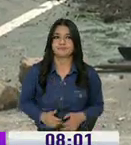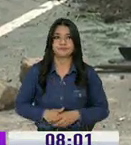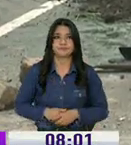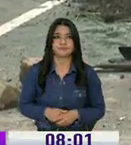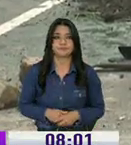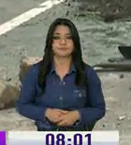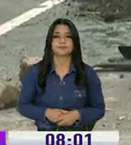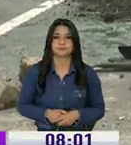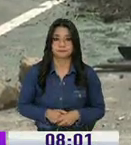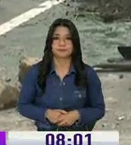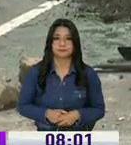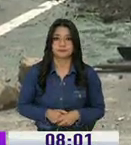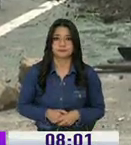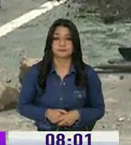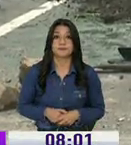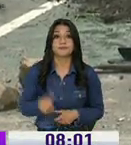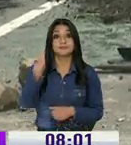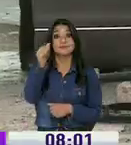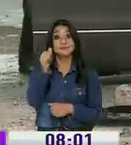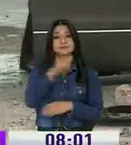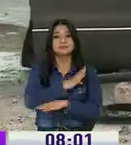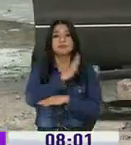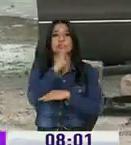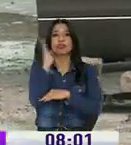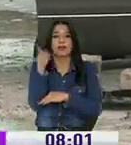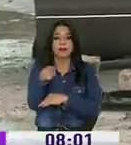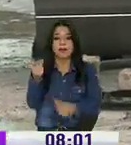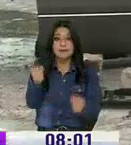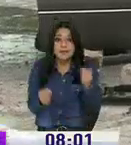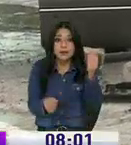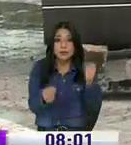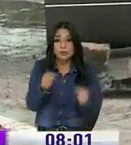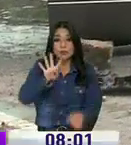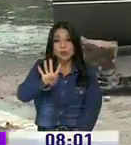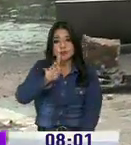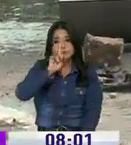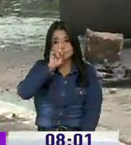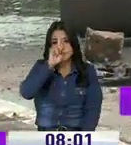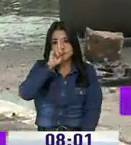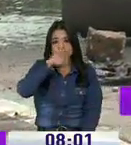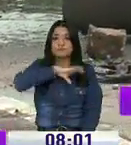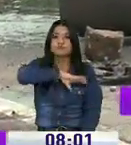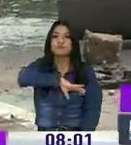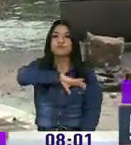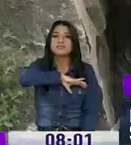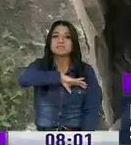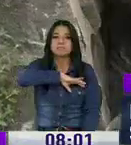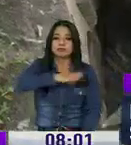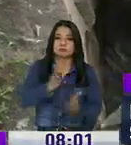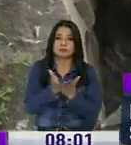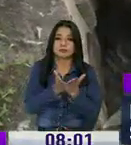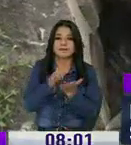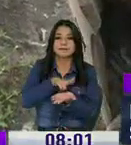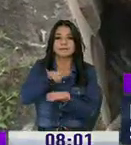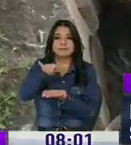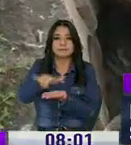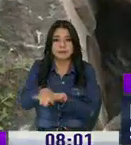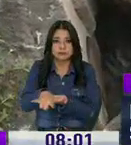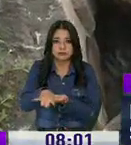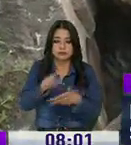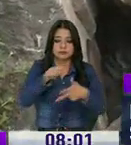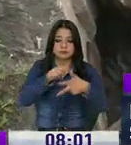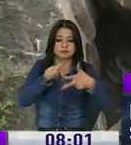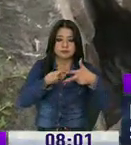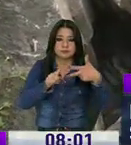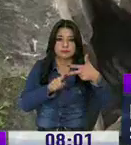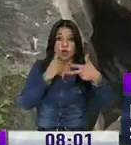Todo pasó cerca del mediodía. En este vehículo viajaban 4 empleados municipales del servicio aeroportuario, entre ellos una mujer.